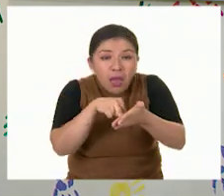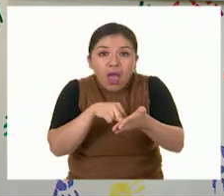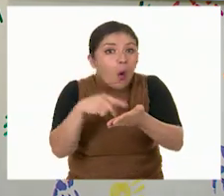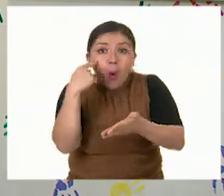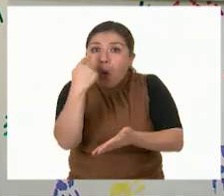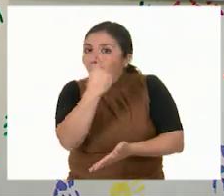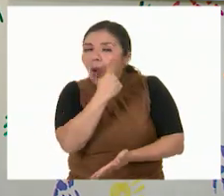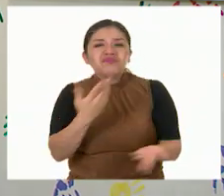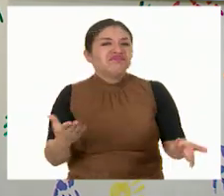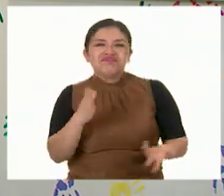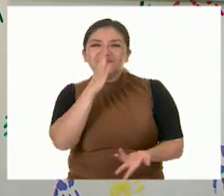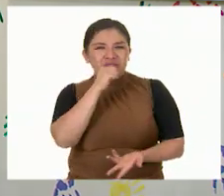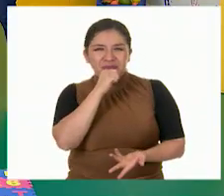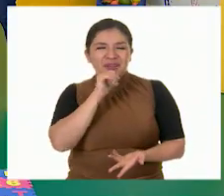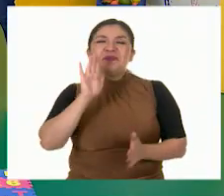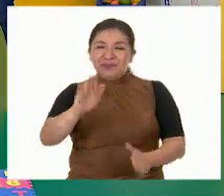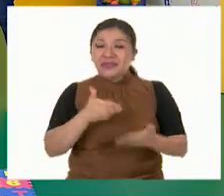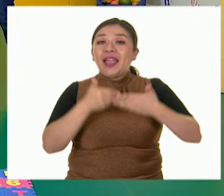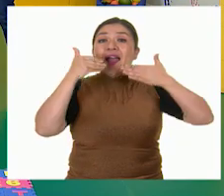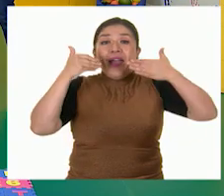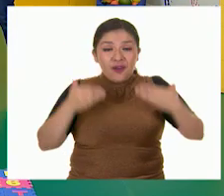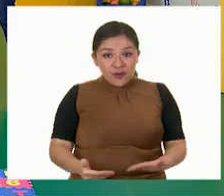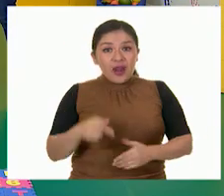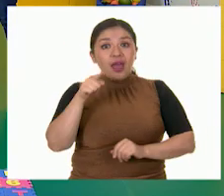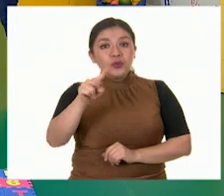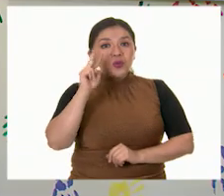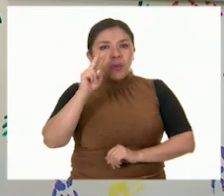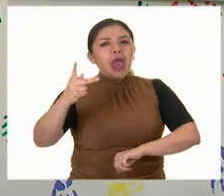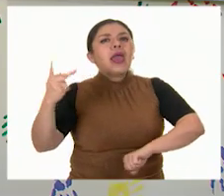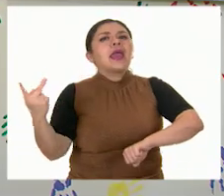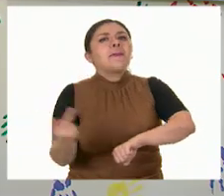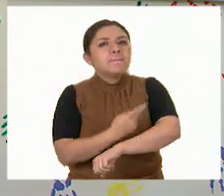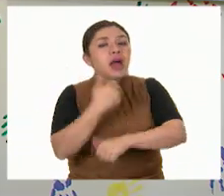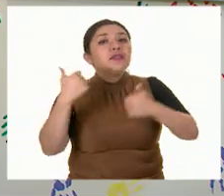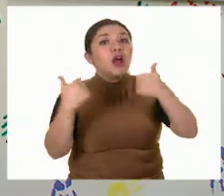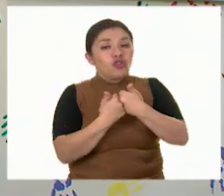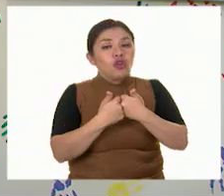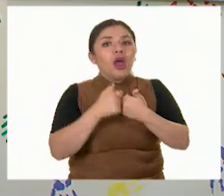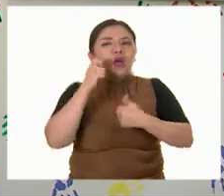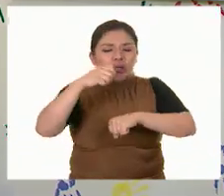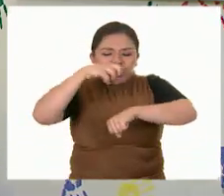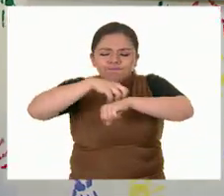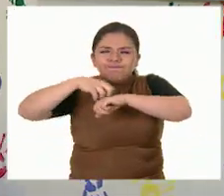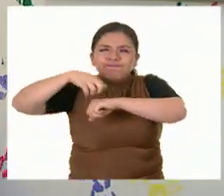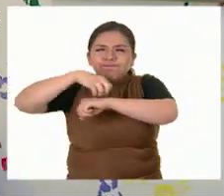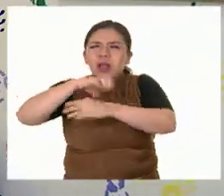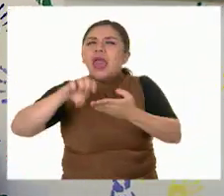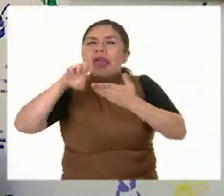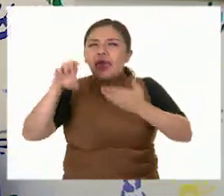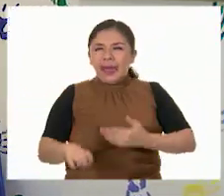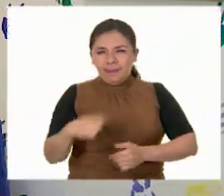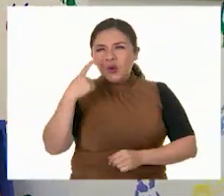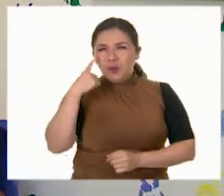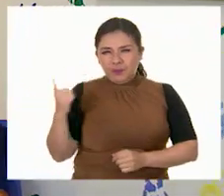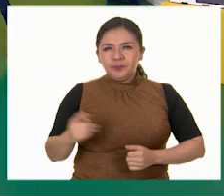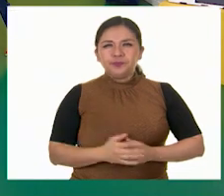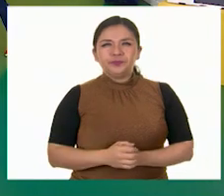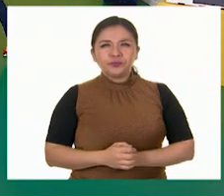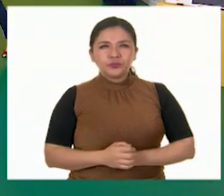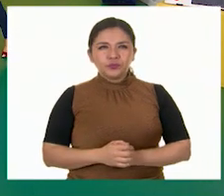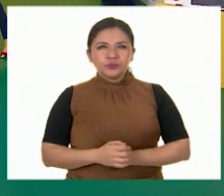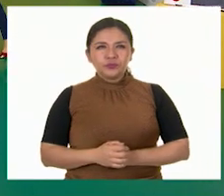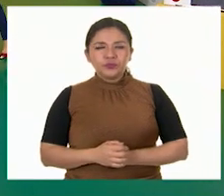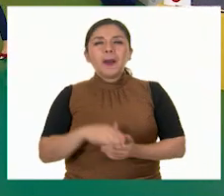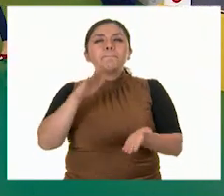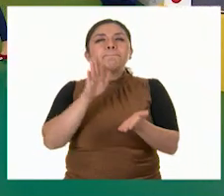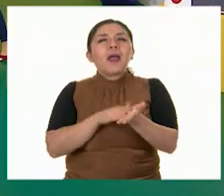ojo. Claro. Ahora, fíjate lo que pasa con las superficies porosas. O sea, si yo toco, por ejemplo, aquí